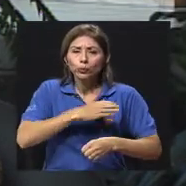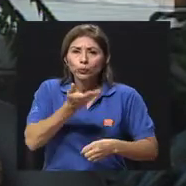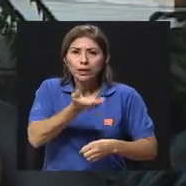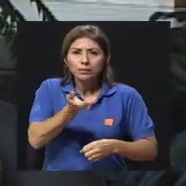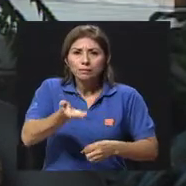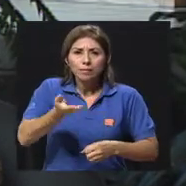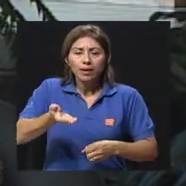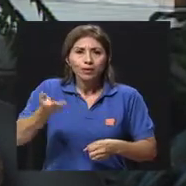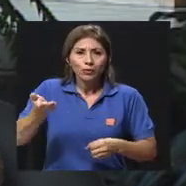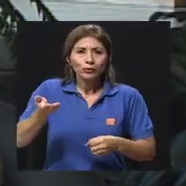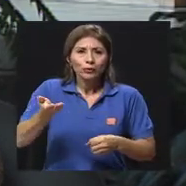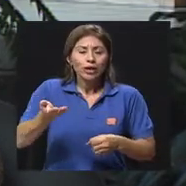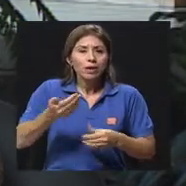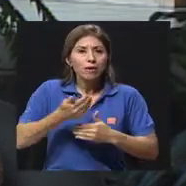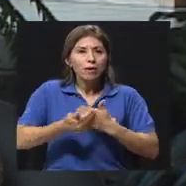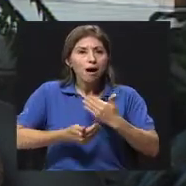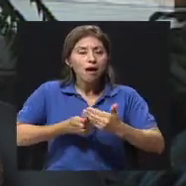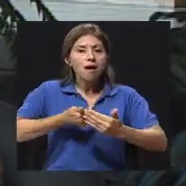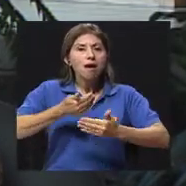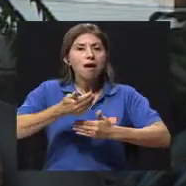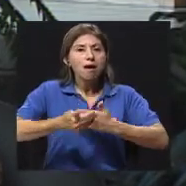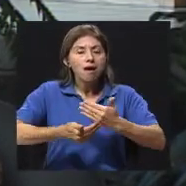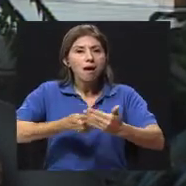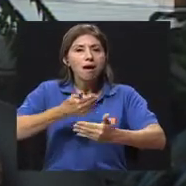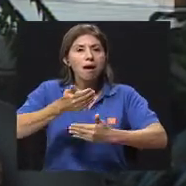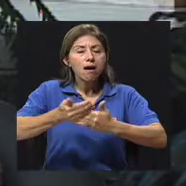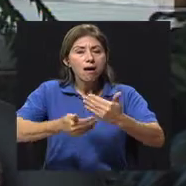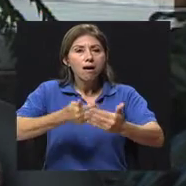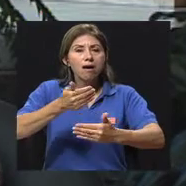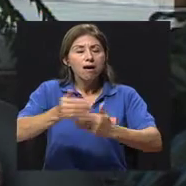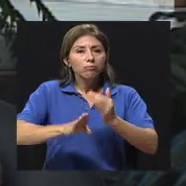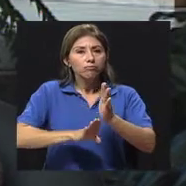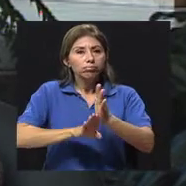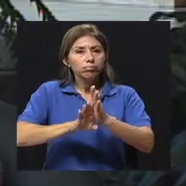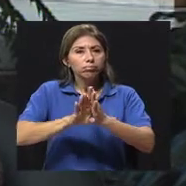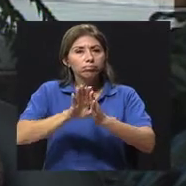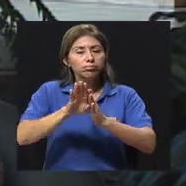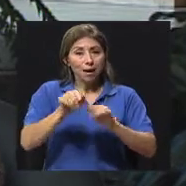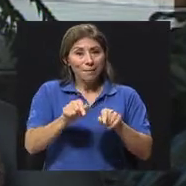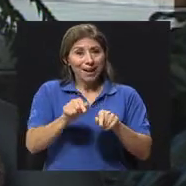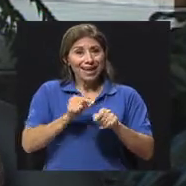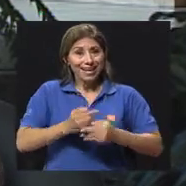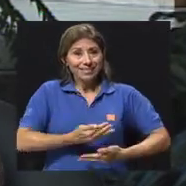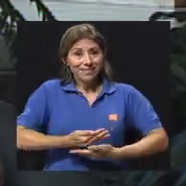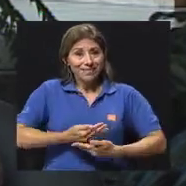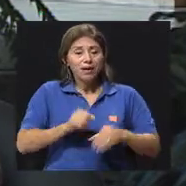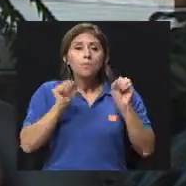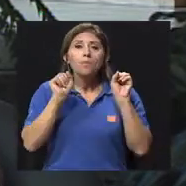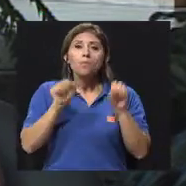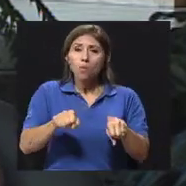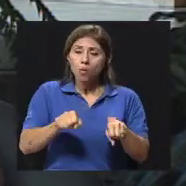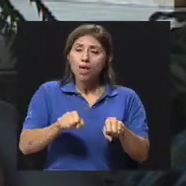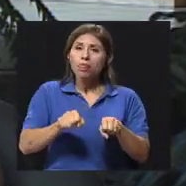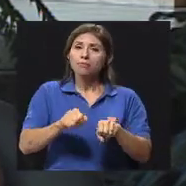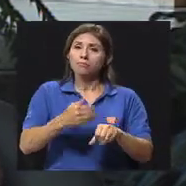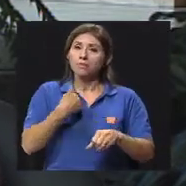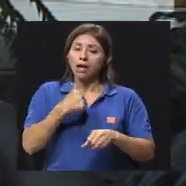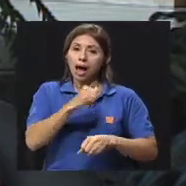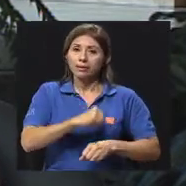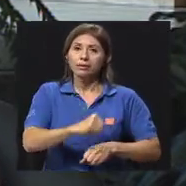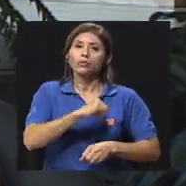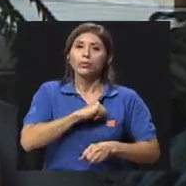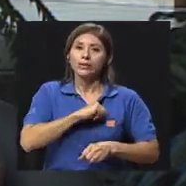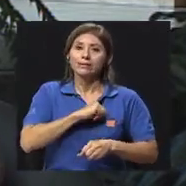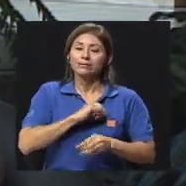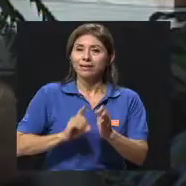formando a ese niñito para que pueda tener actitudes en la vida, para que puedan tener también y desarrollar capacidades. Entonces,